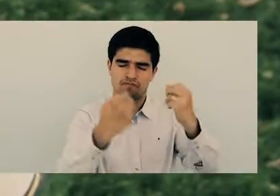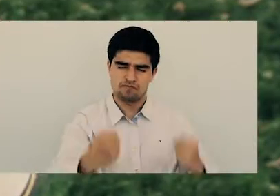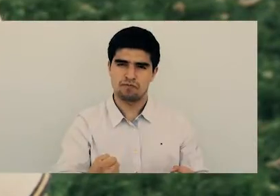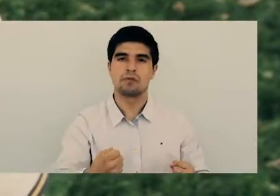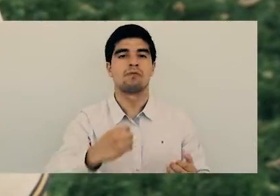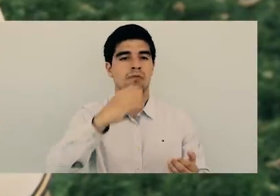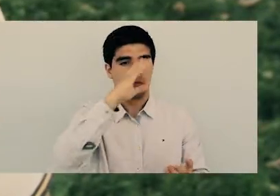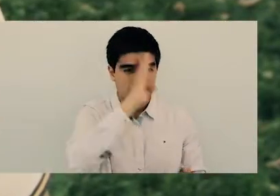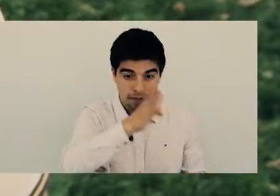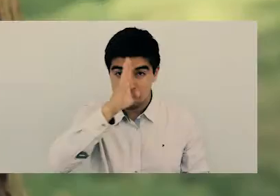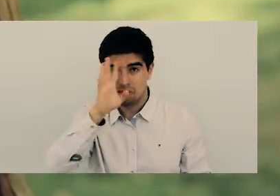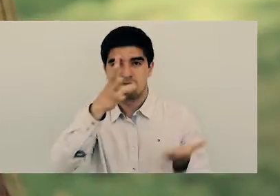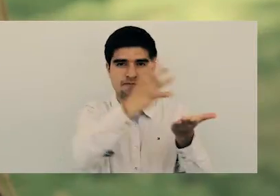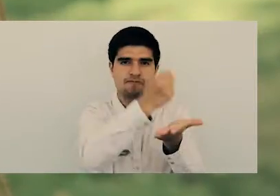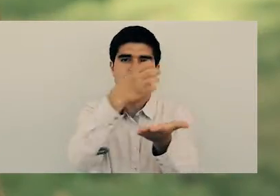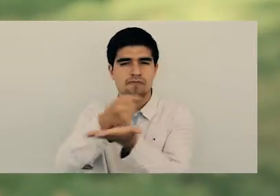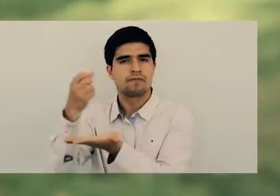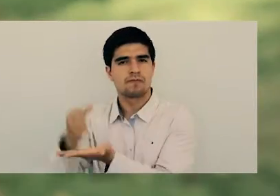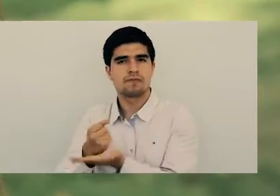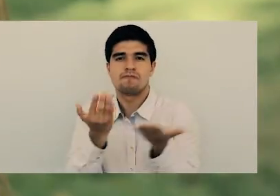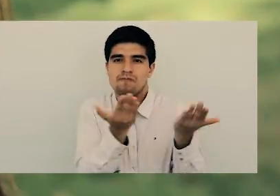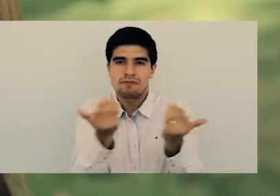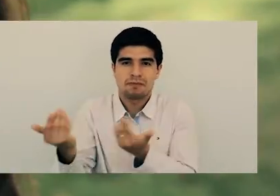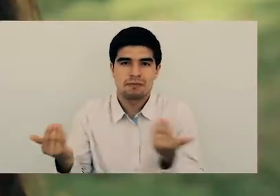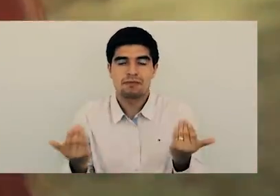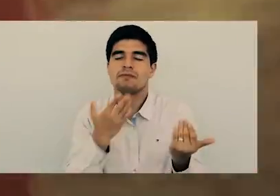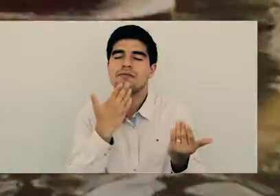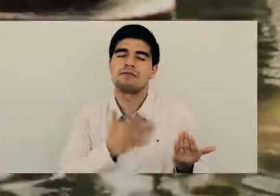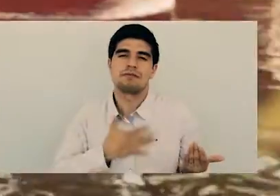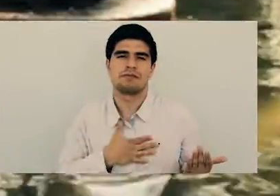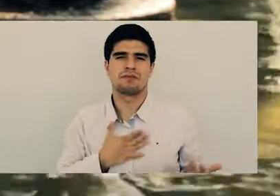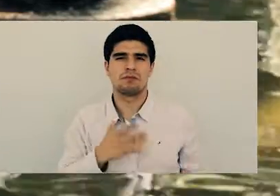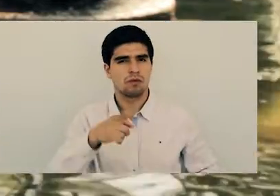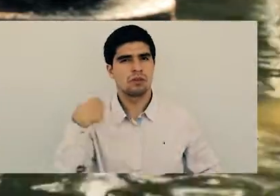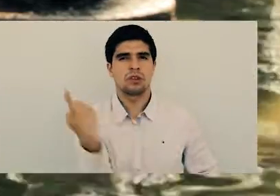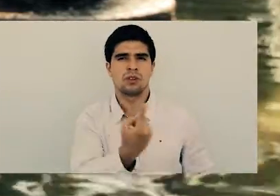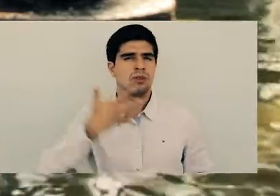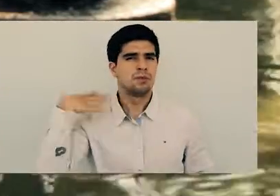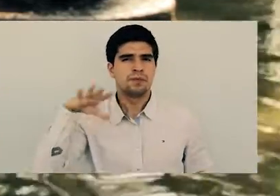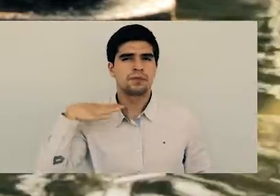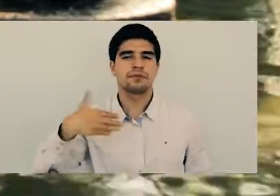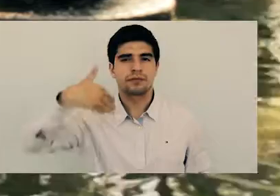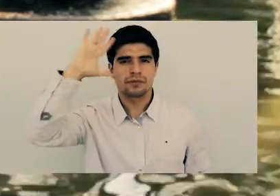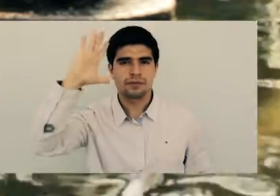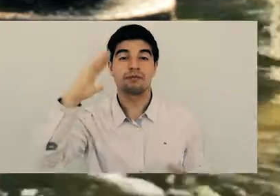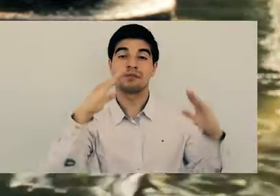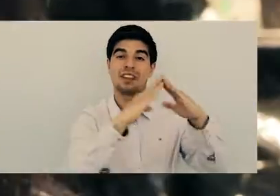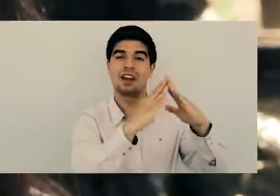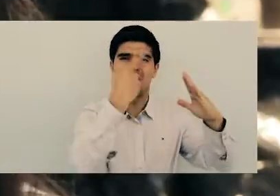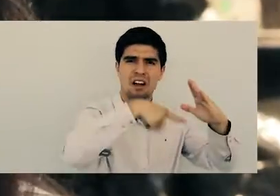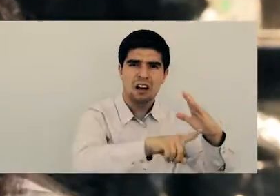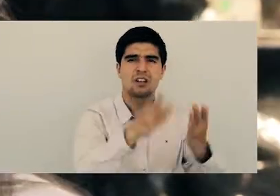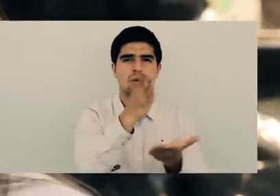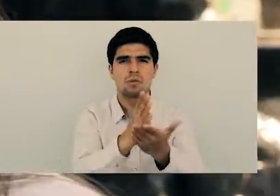a influir y tomar decisiones en relación a nuestros intereses y necesidades. Para nosotros es demasiado importante lo que pasa en nuestras